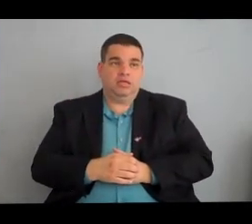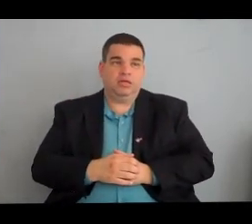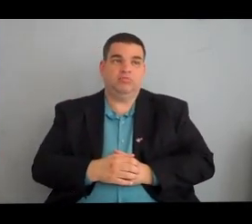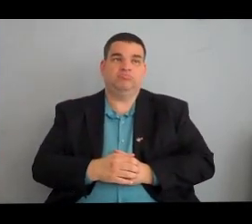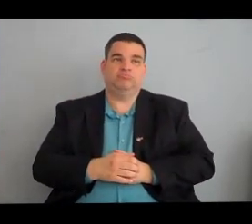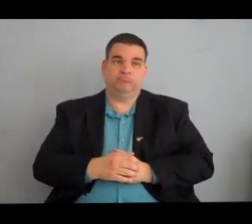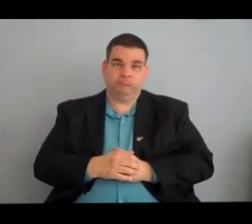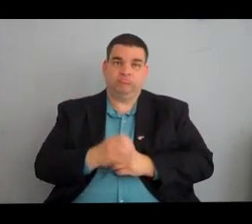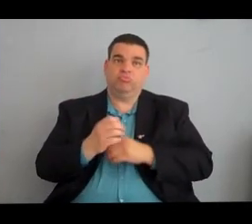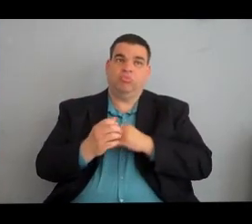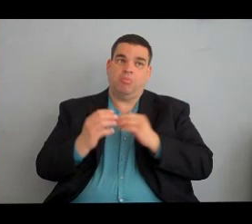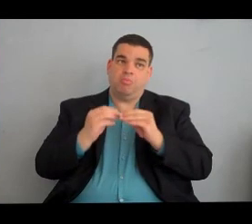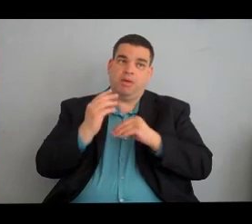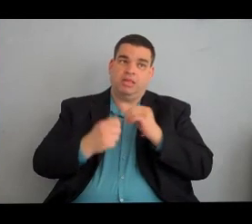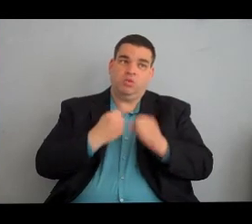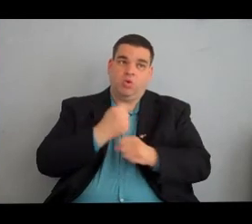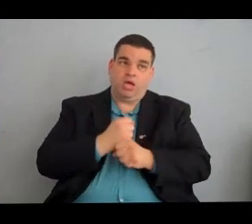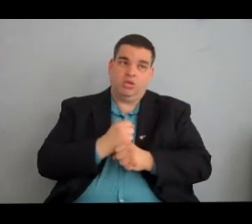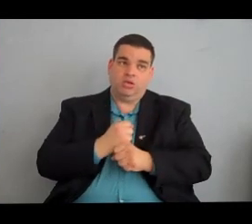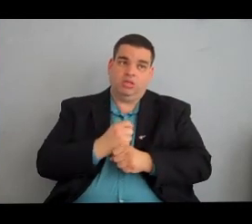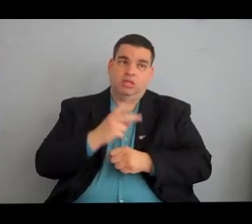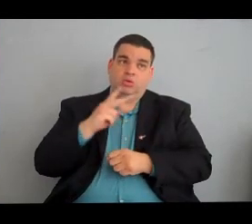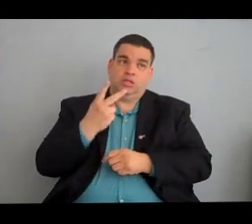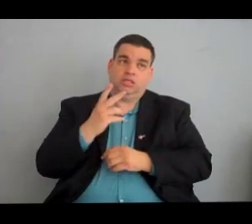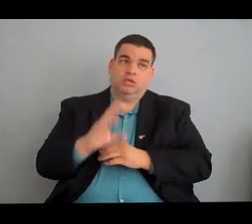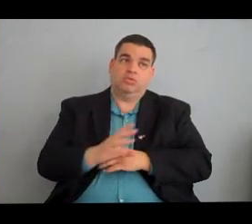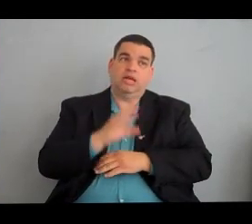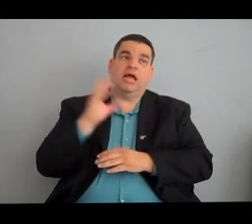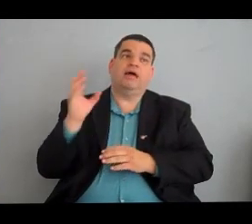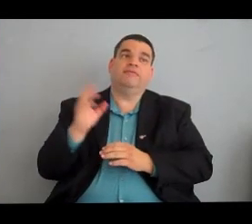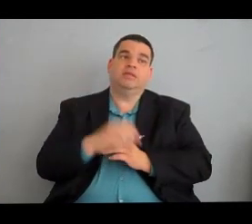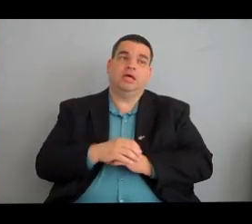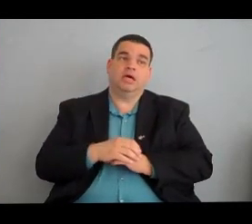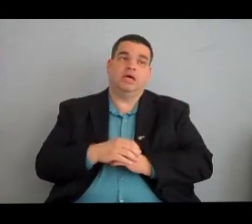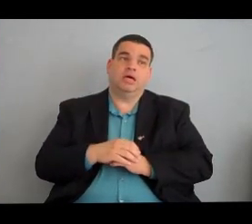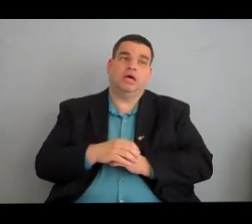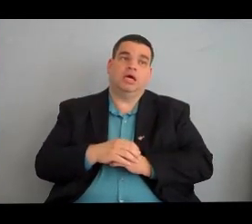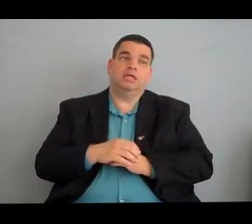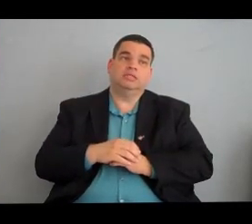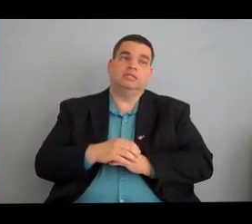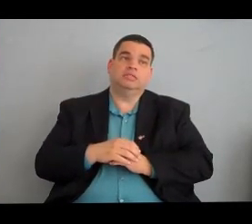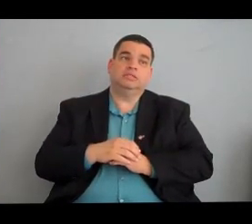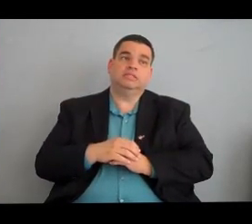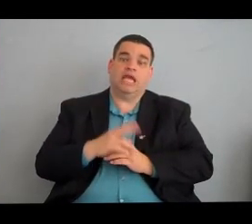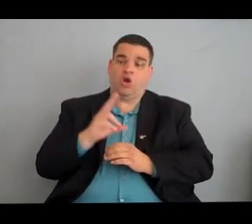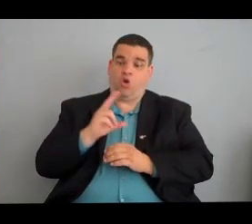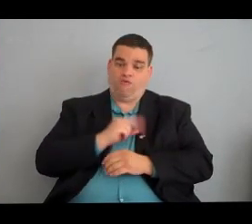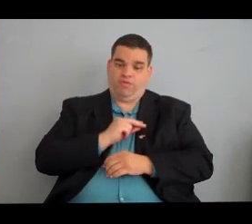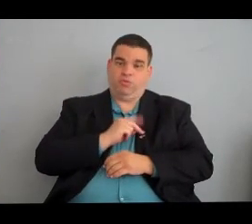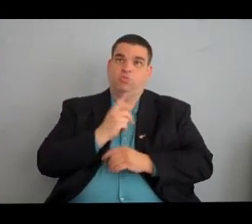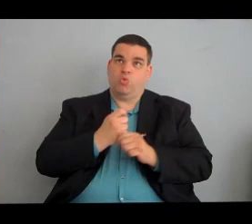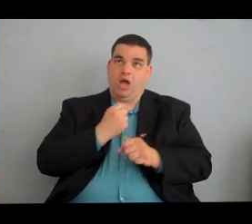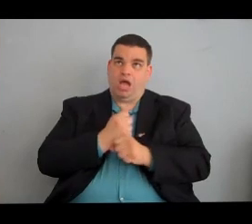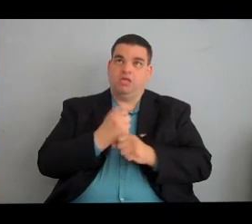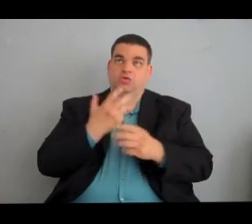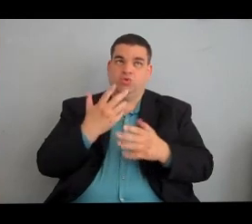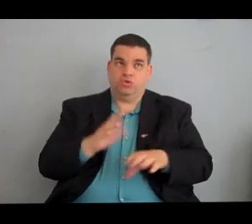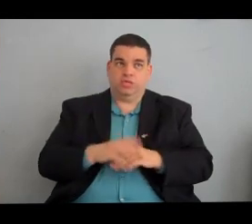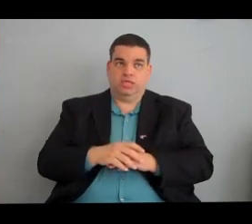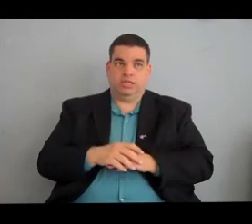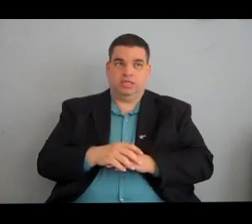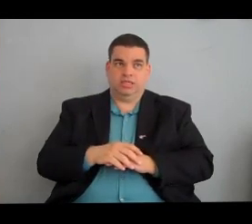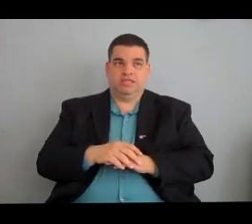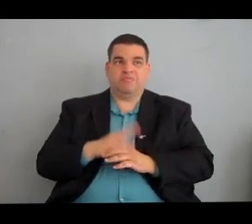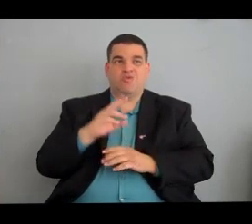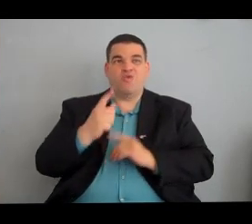un poquito más de un año, porque esta es nuestra segunda Navidad, pero, o sea, ya el año nuestro fue en noviembre. Uh-huh. Eso es así. O sea, exactamente. Que ya estamos un año,